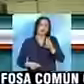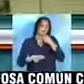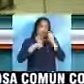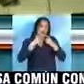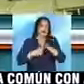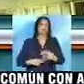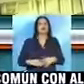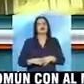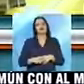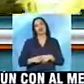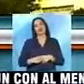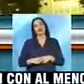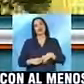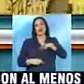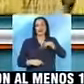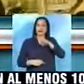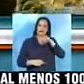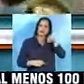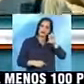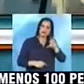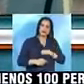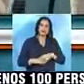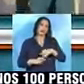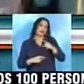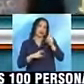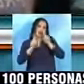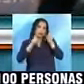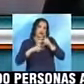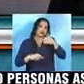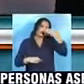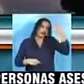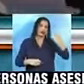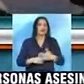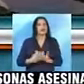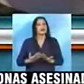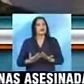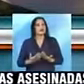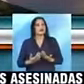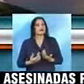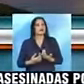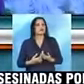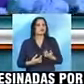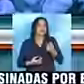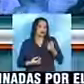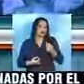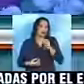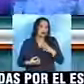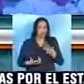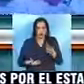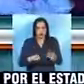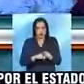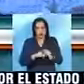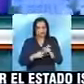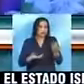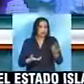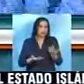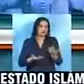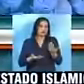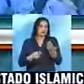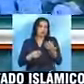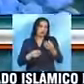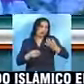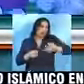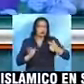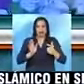de la Alianza Popular y el caso de la alianza que hubo entre el PPC y el APRA, según él, pues no se habría dado en los términos